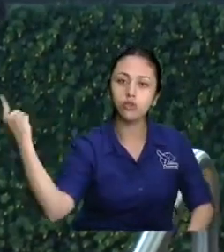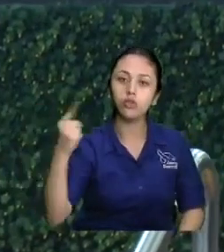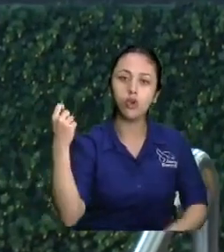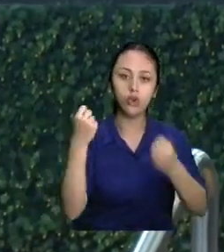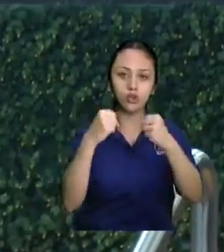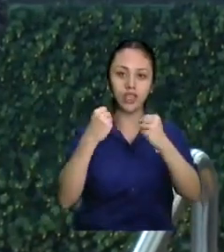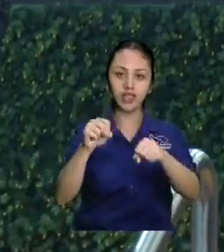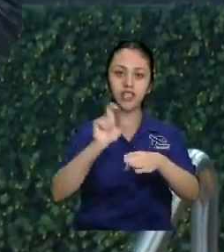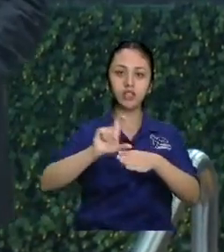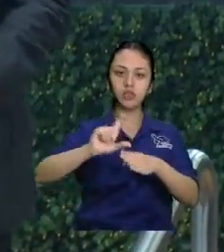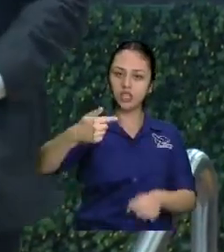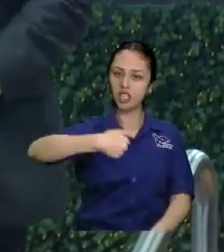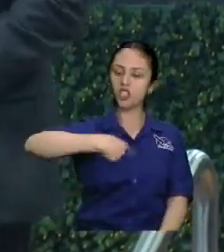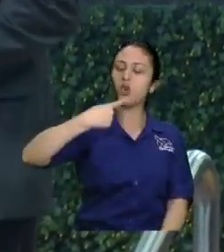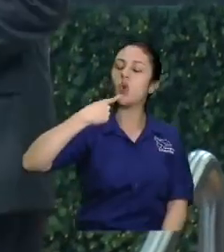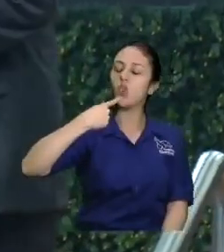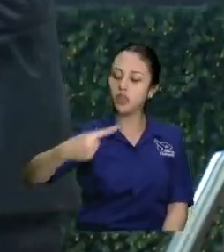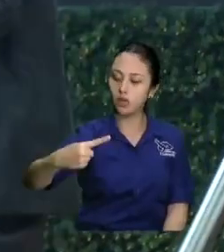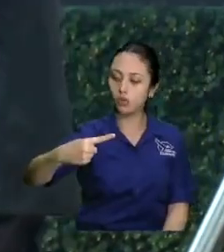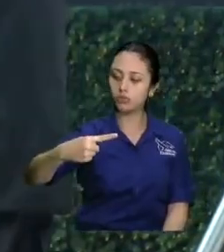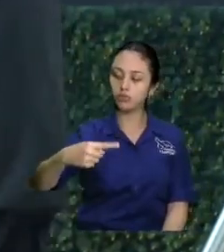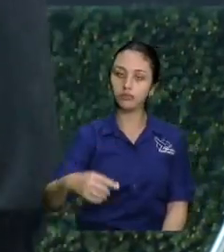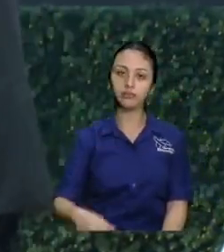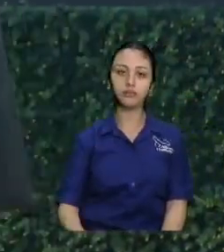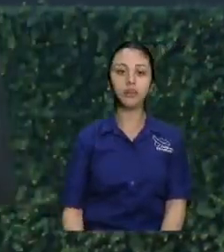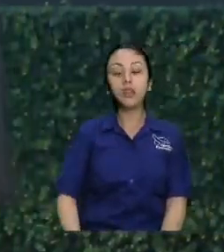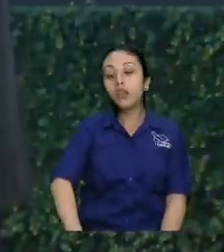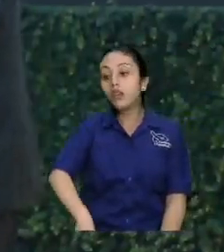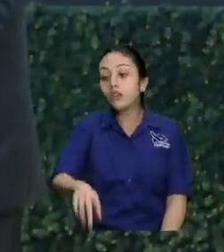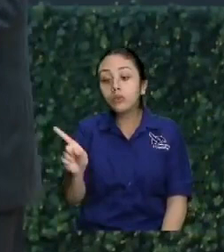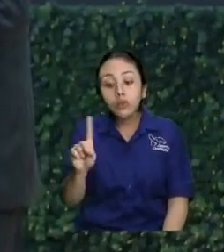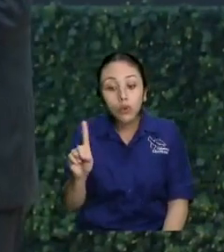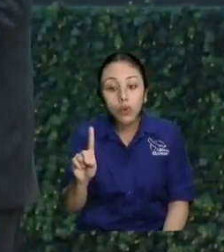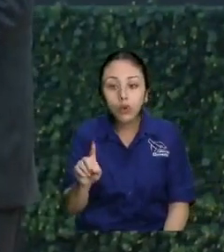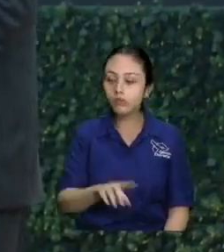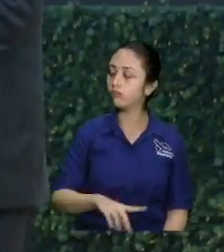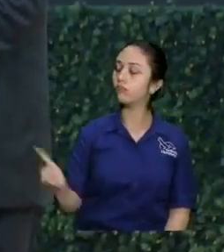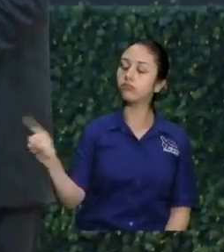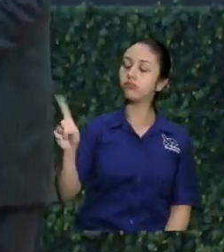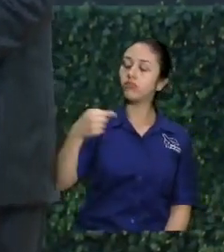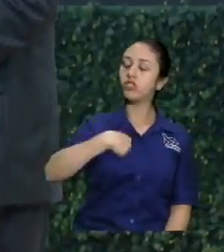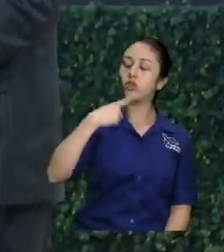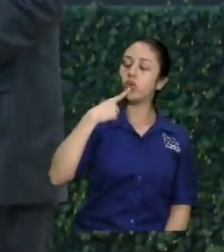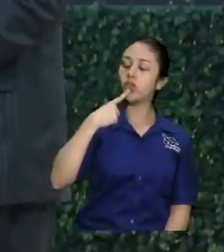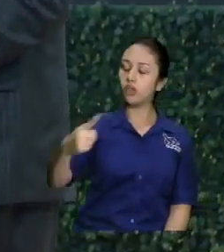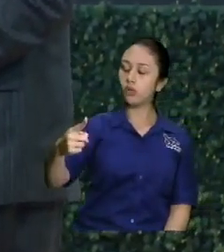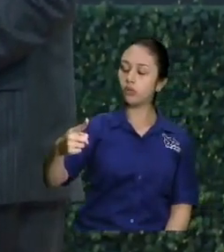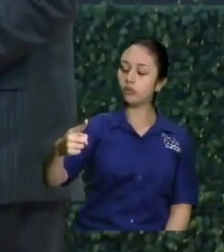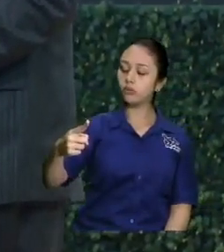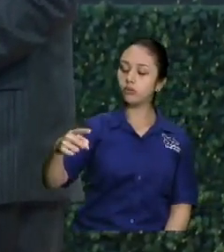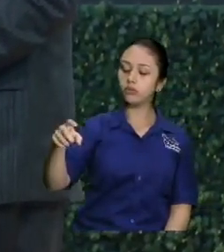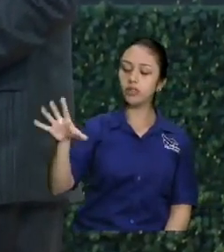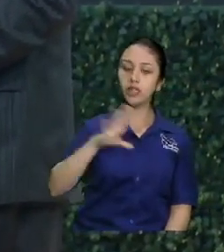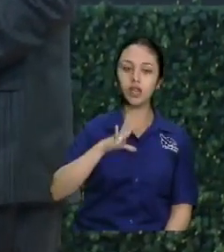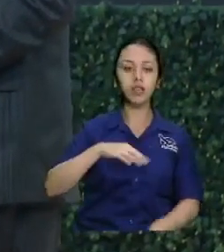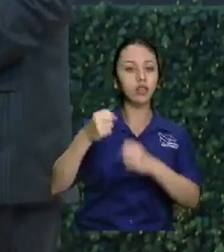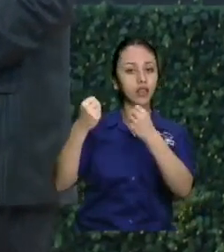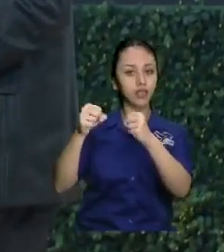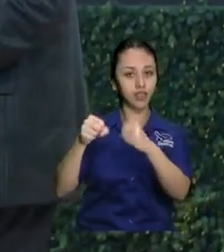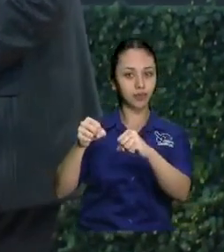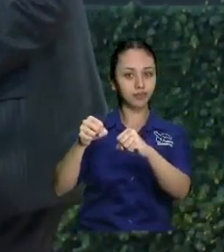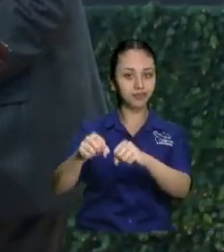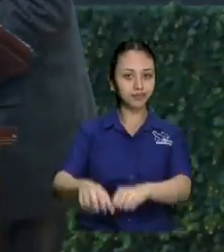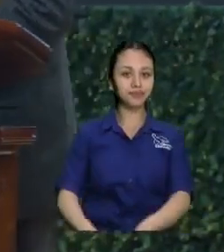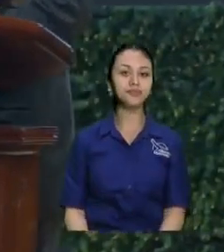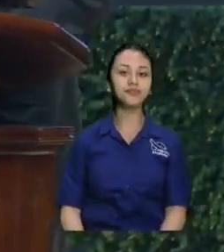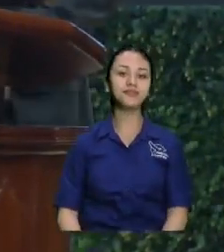yo digo. Punto. No, pero mira, he dicho. Se tenía que decir.